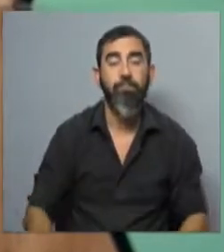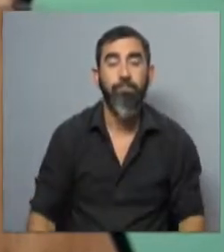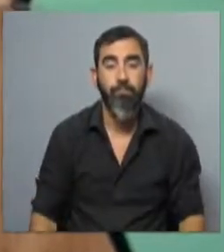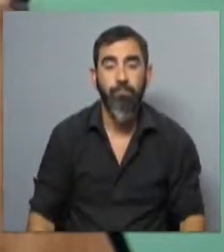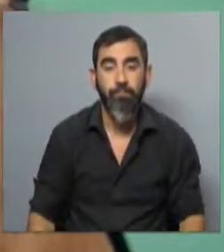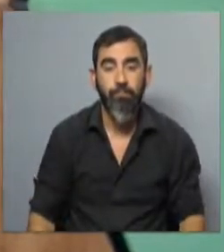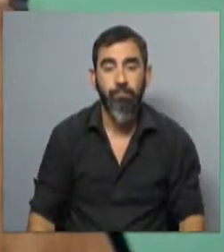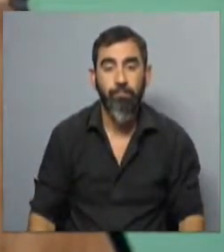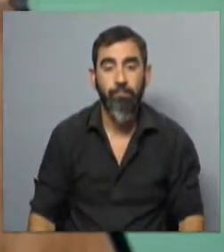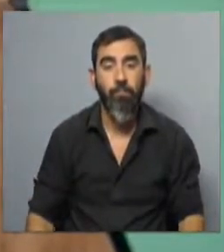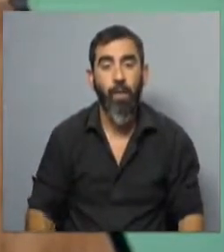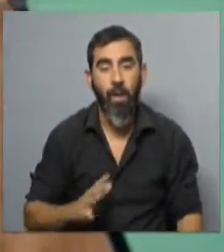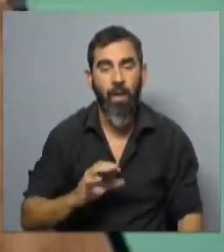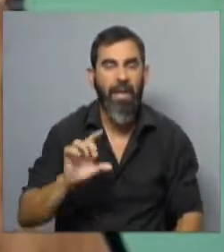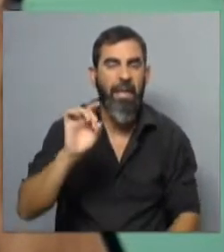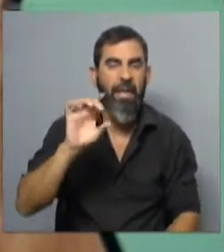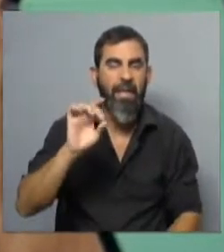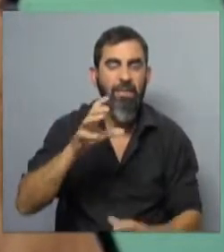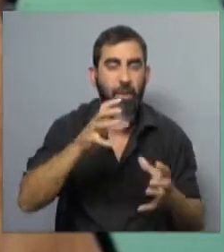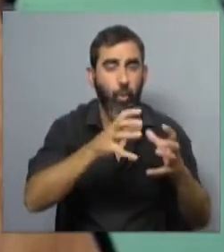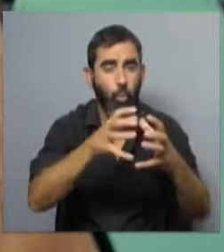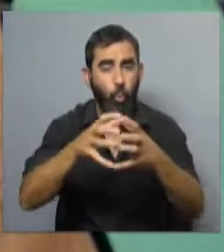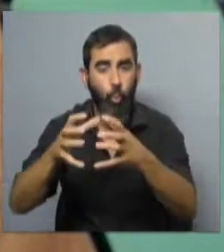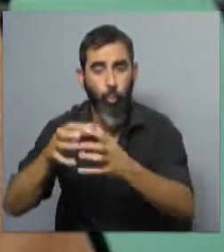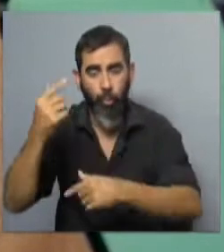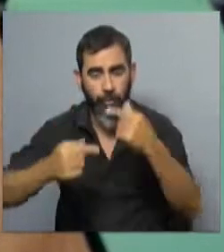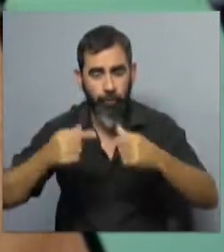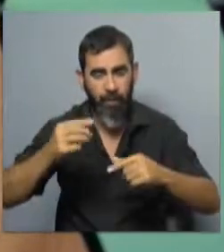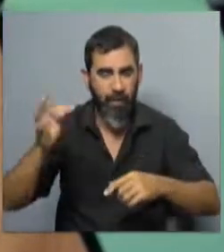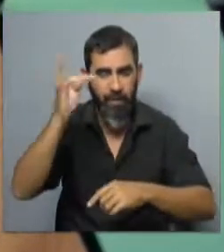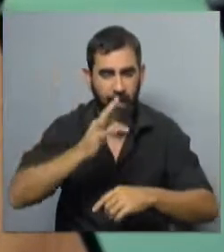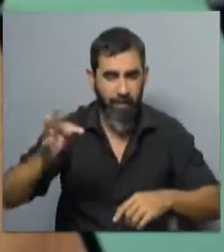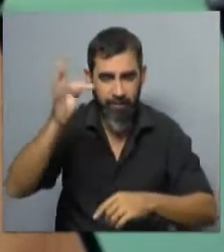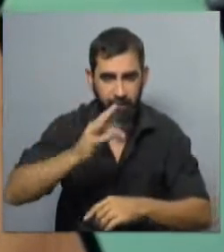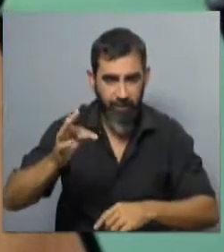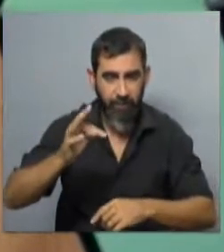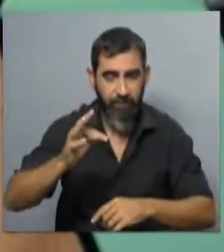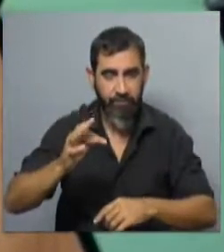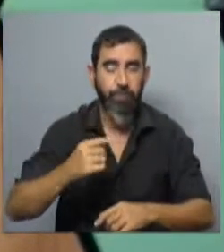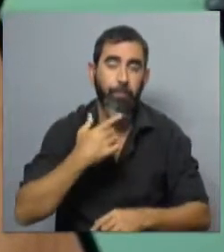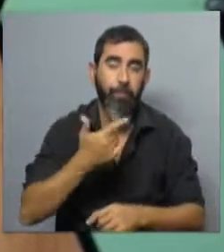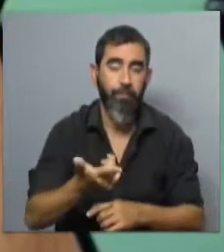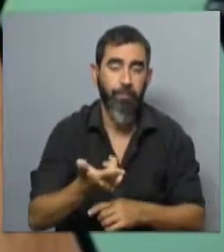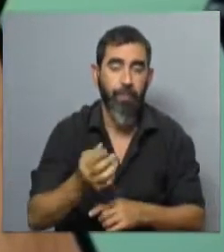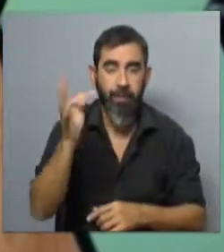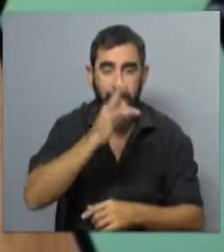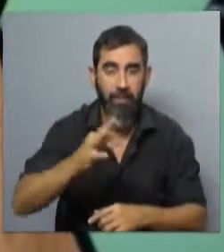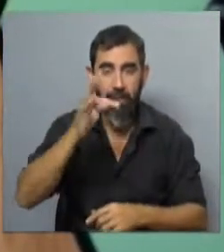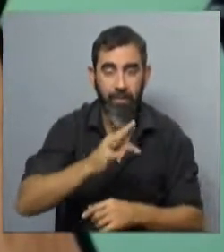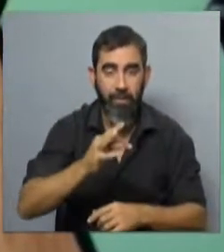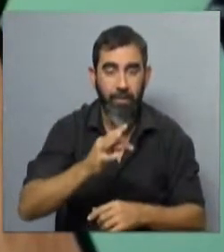van a desarrollar, bueno, más de 15 grupos van a desarrollar una cantidad de talleres que van desde talleres